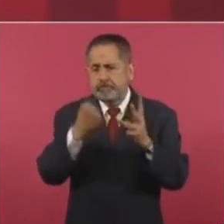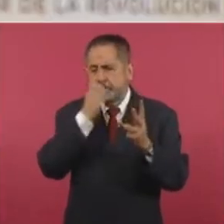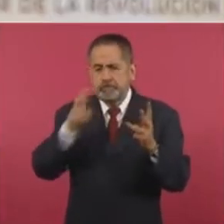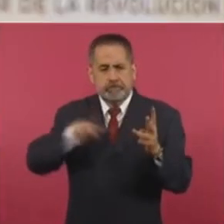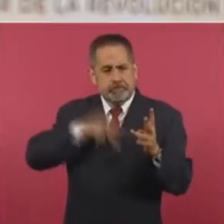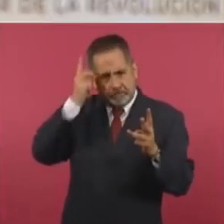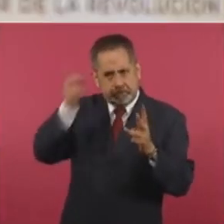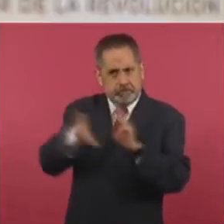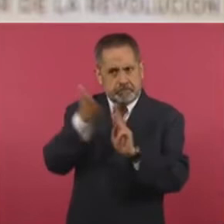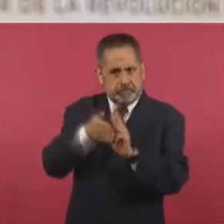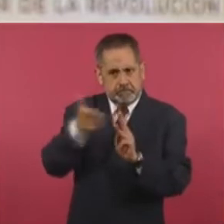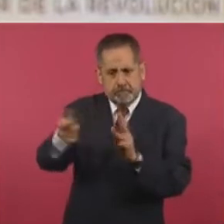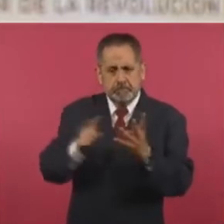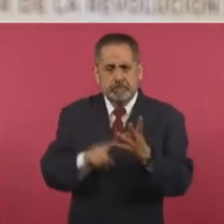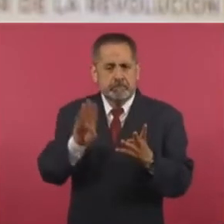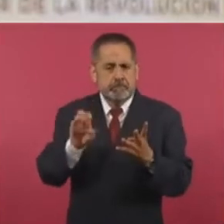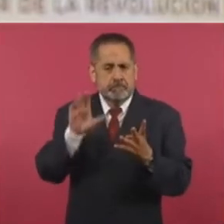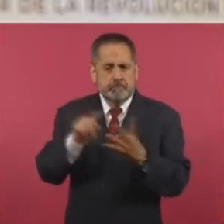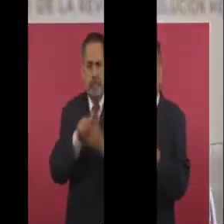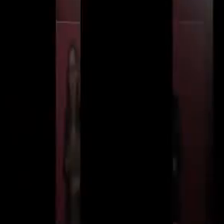y becas.